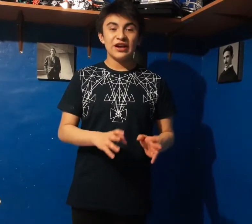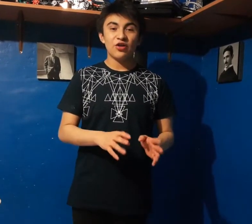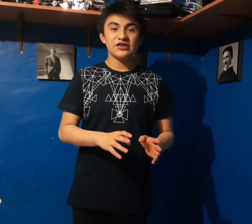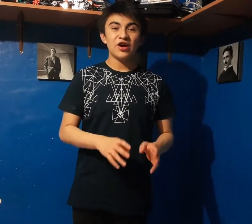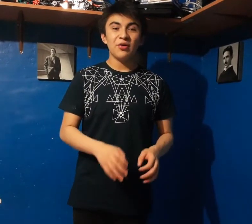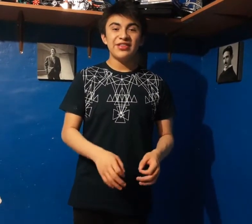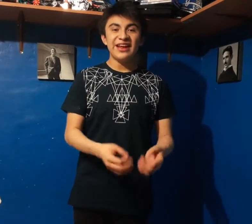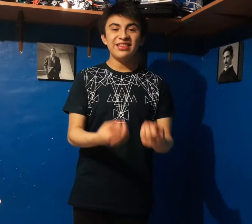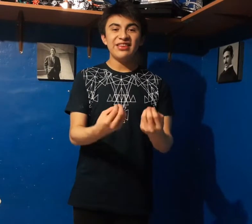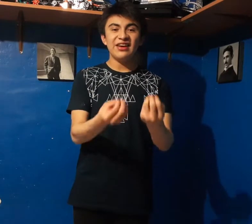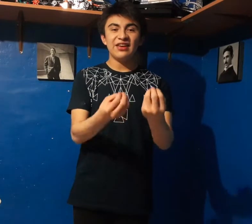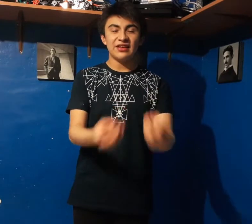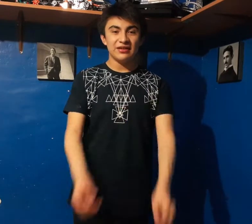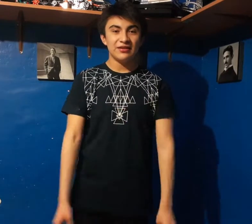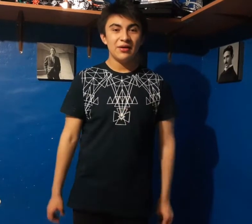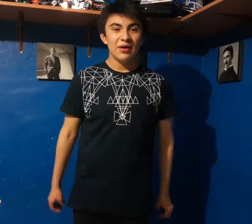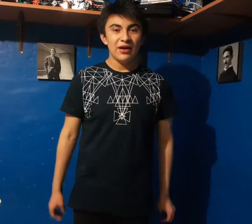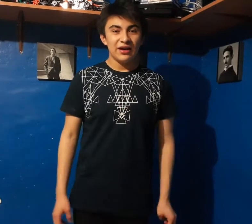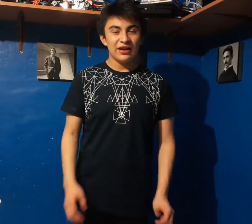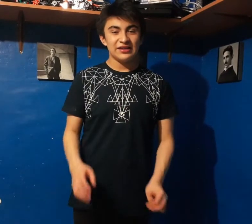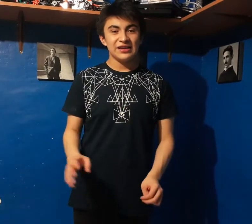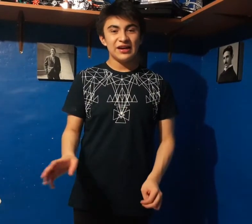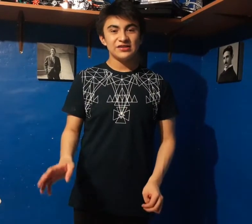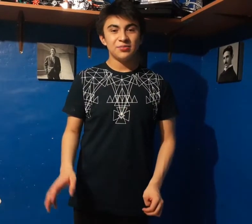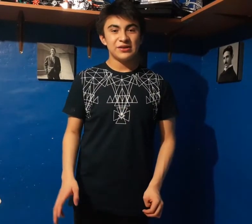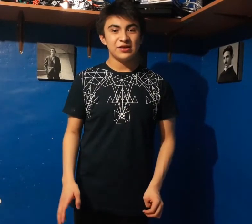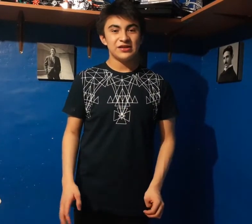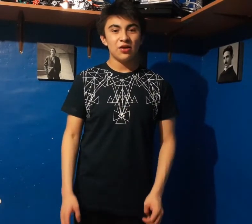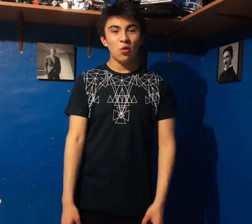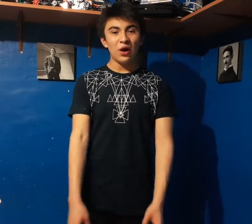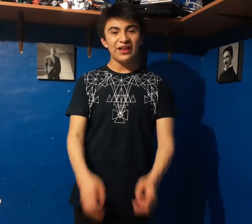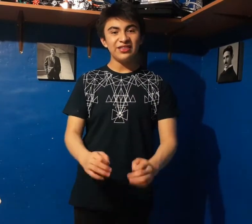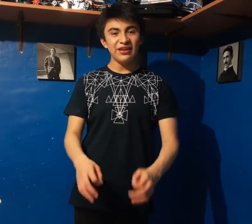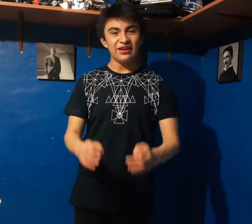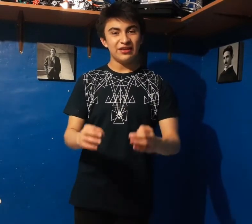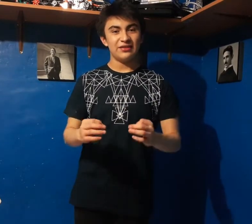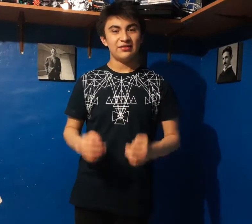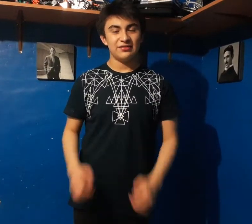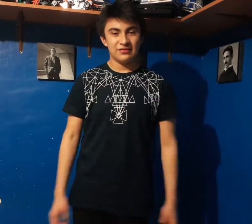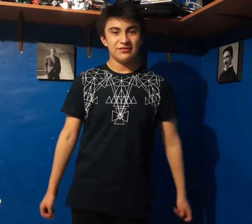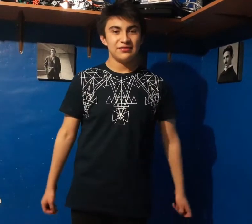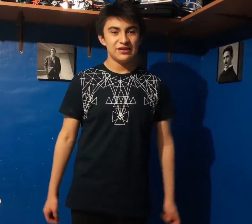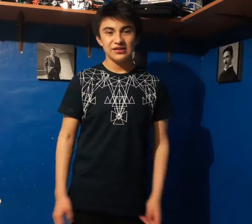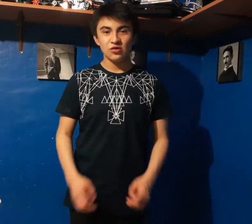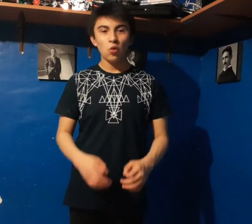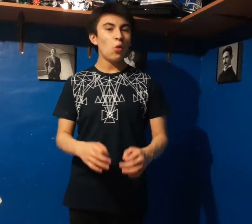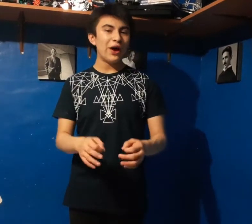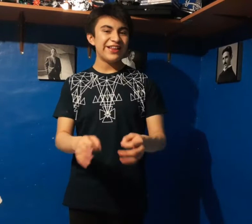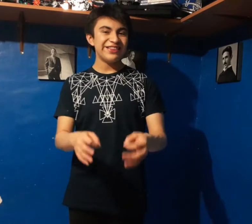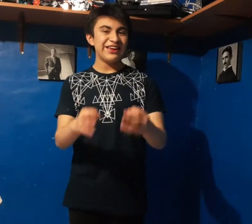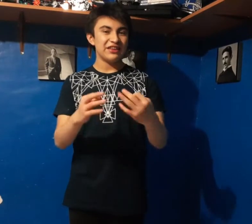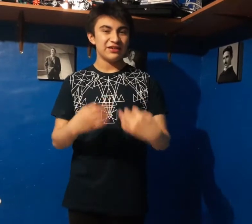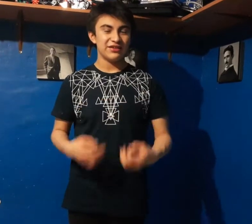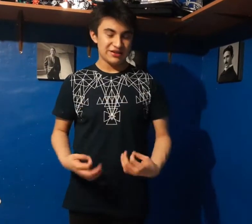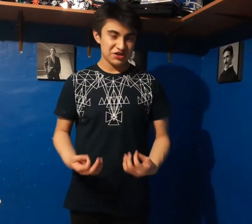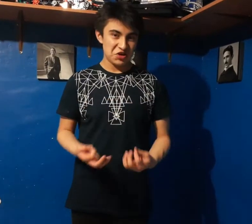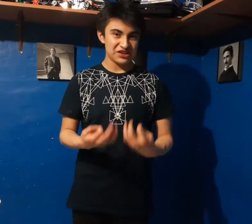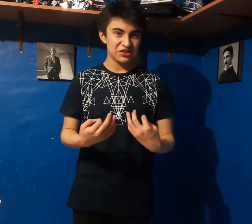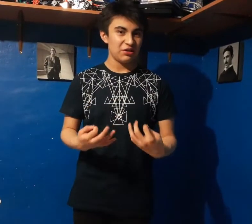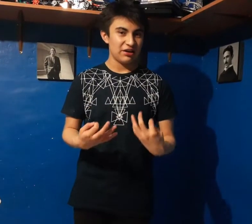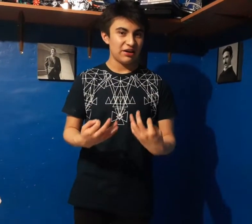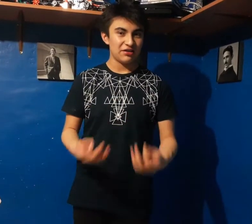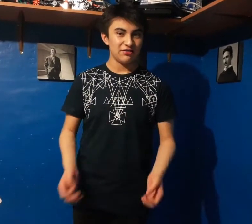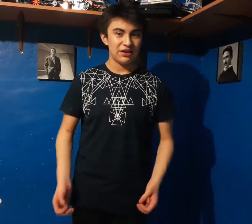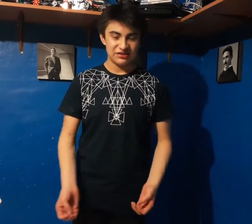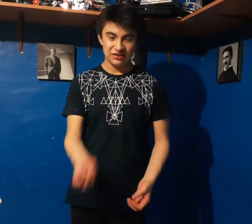Como se le conoce como Trentina, en este caso pasó a ser Cuarantina. Así es, Cuarantina, así con